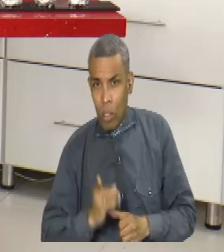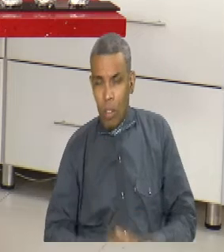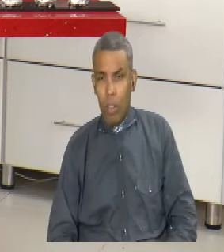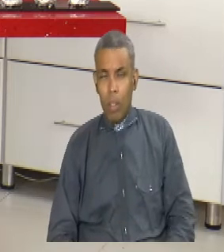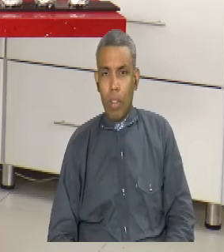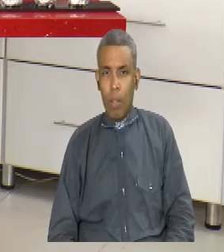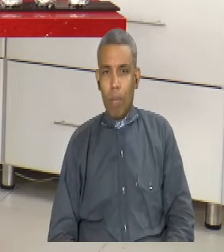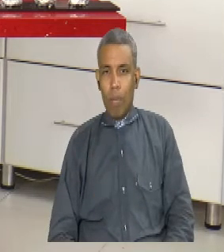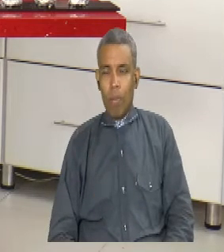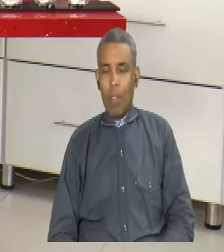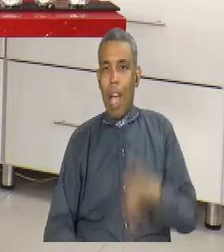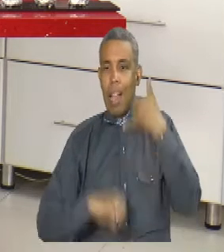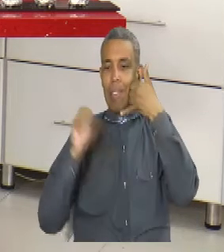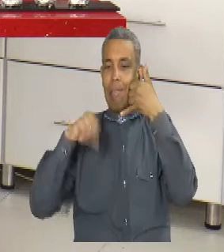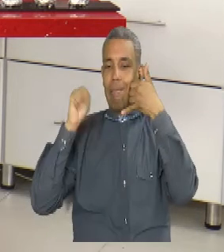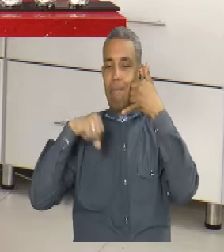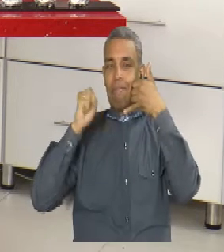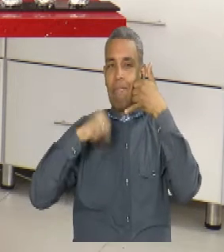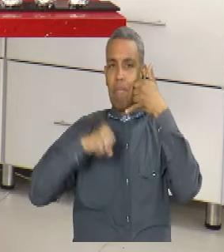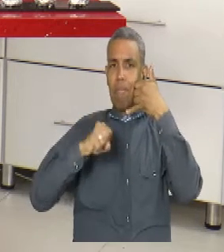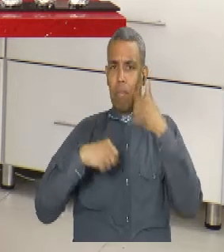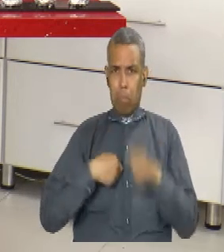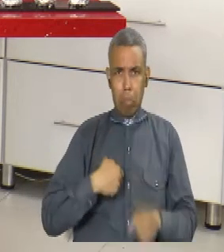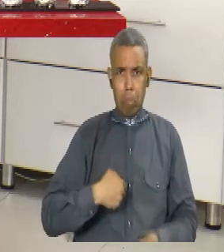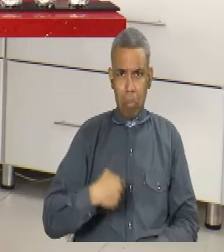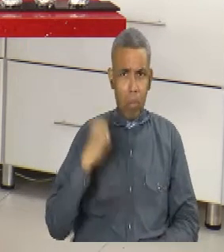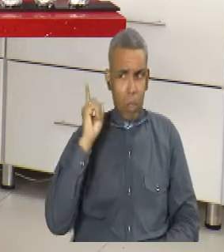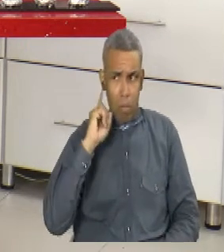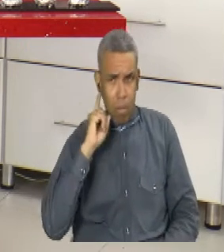Aquí. Sí, ya, acá te escuchamos.